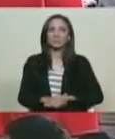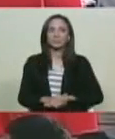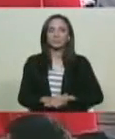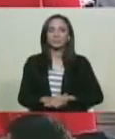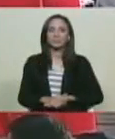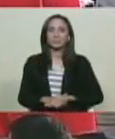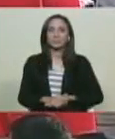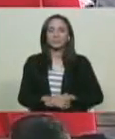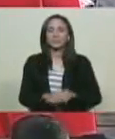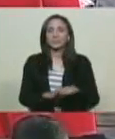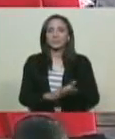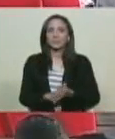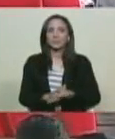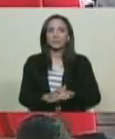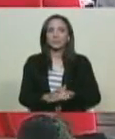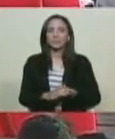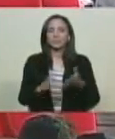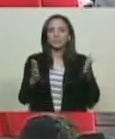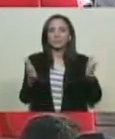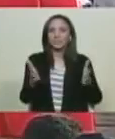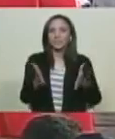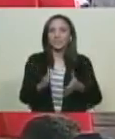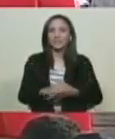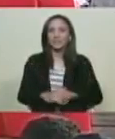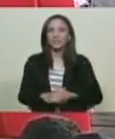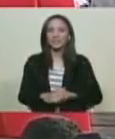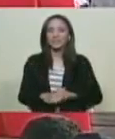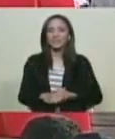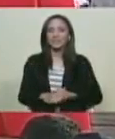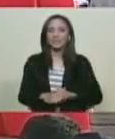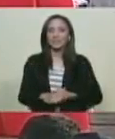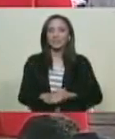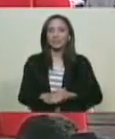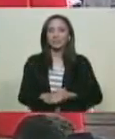que hemos ganado. Camaradas, saludos, trabajadores.